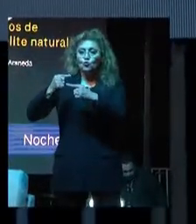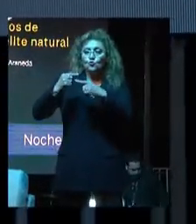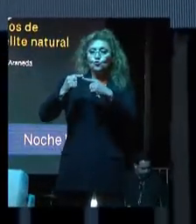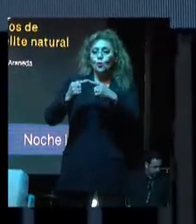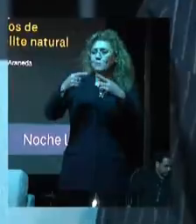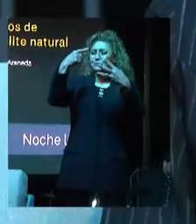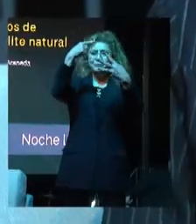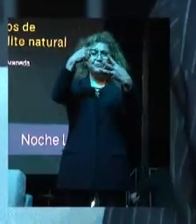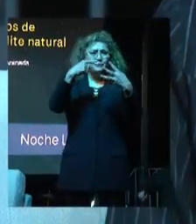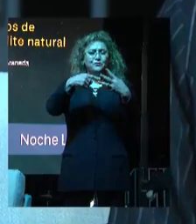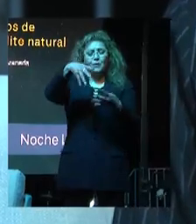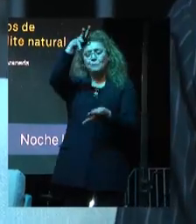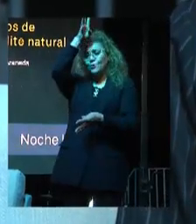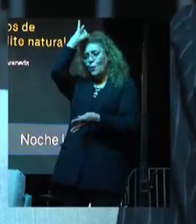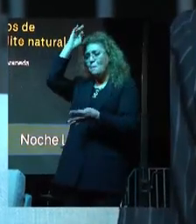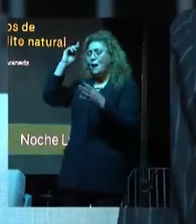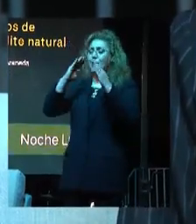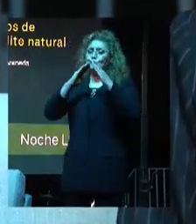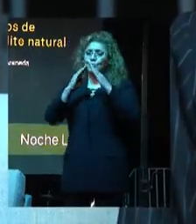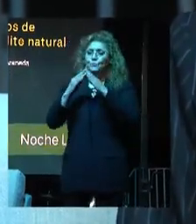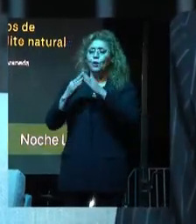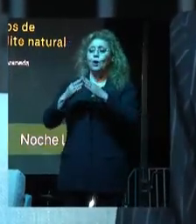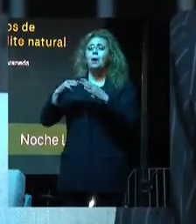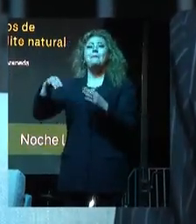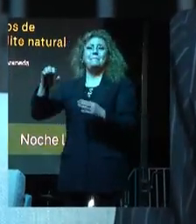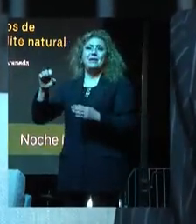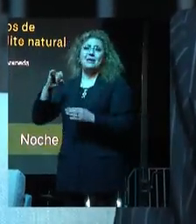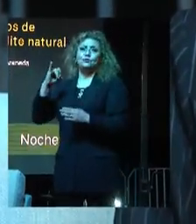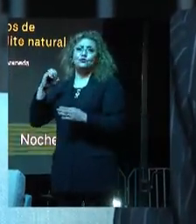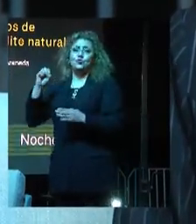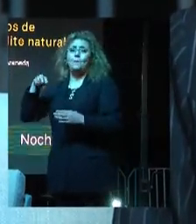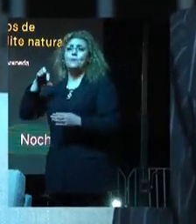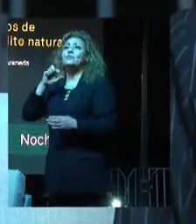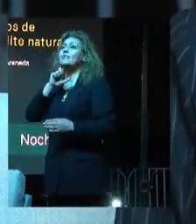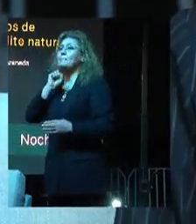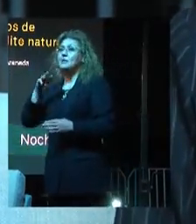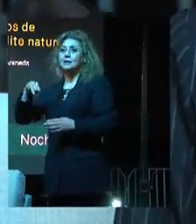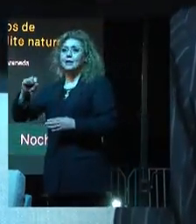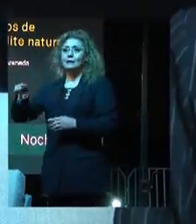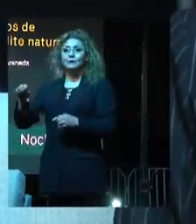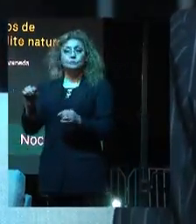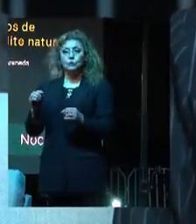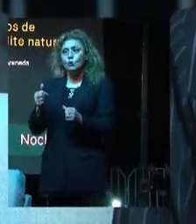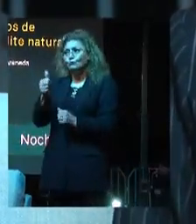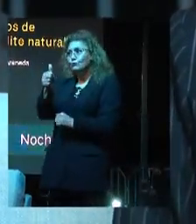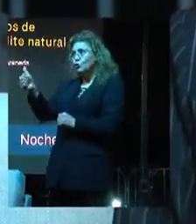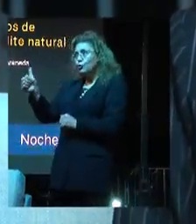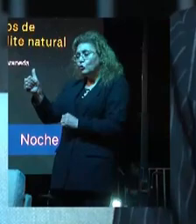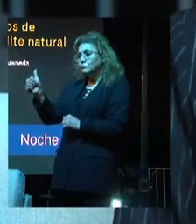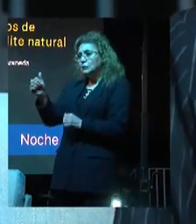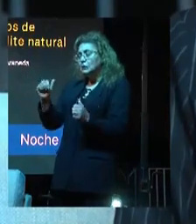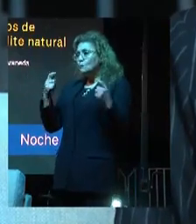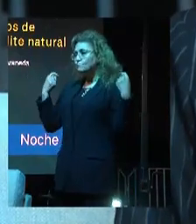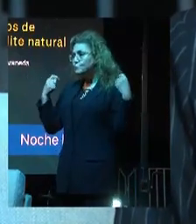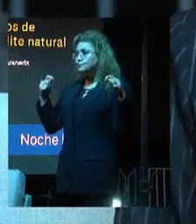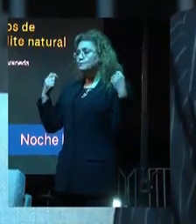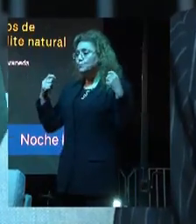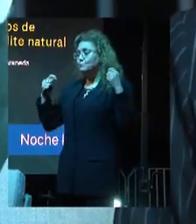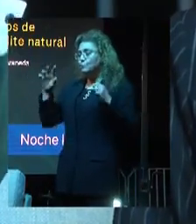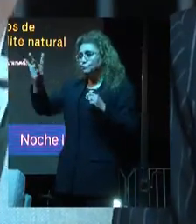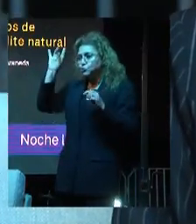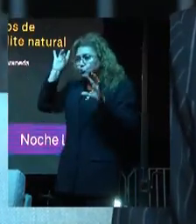los romanos, Mesopotamia, todos trataron de encontrar estos datos o de tratar